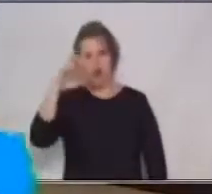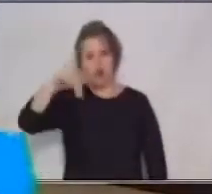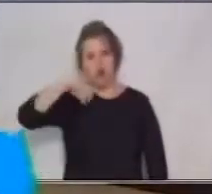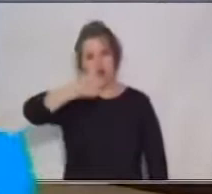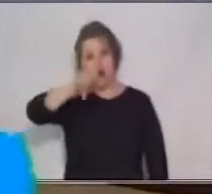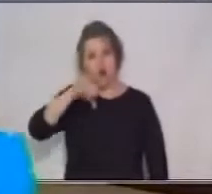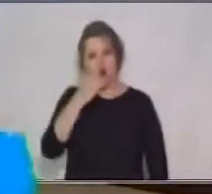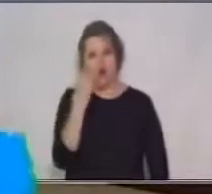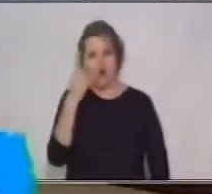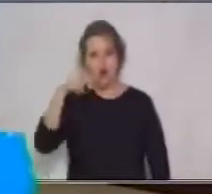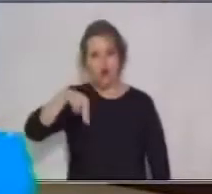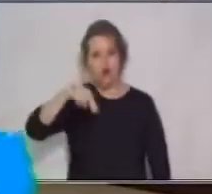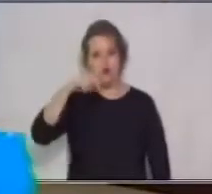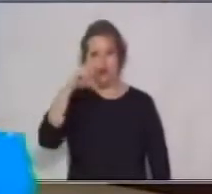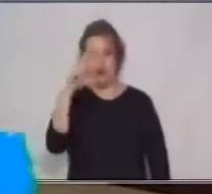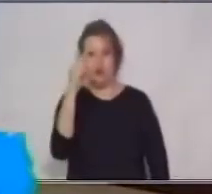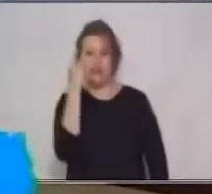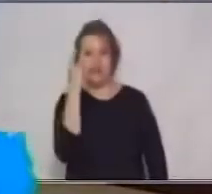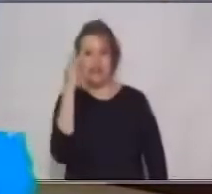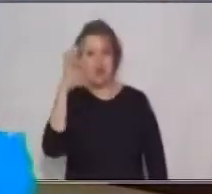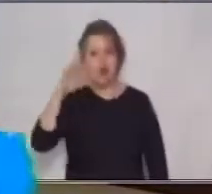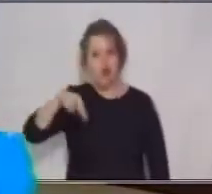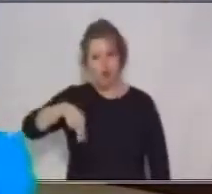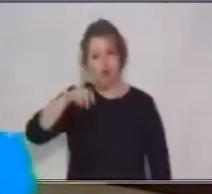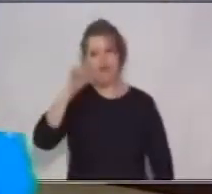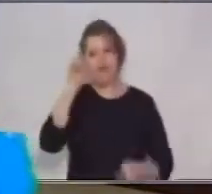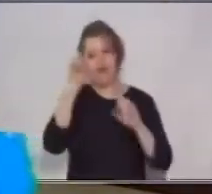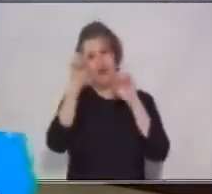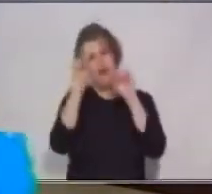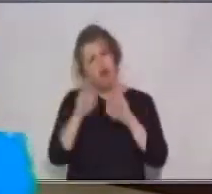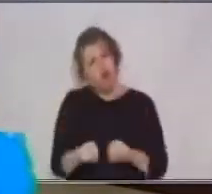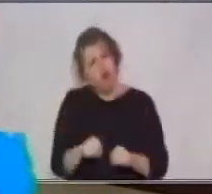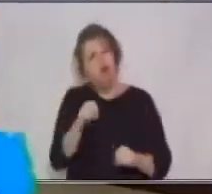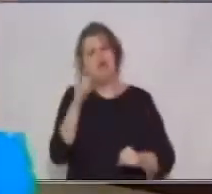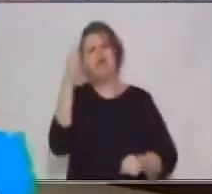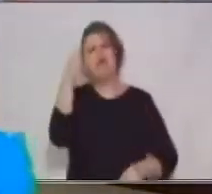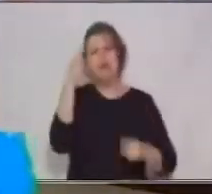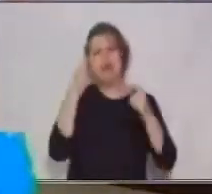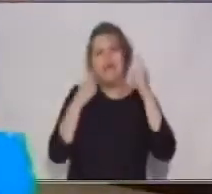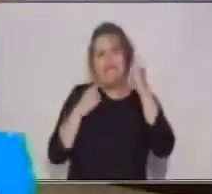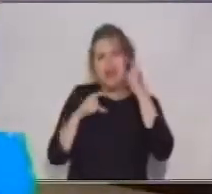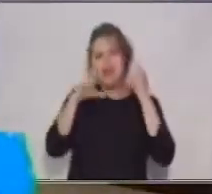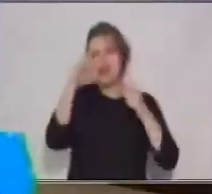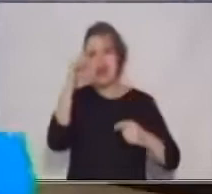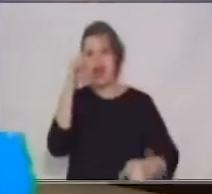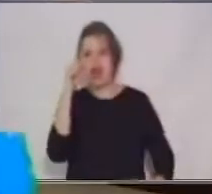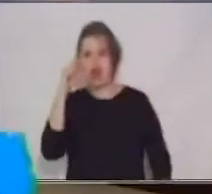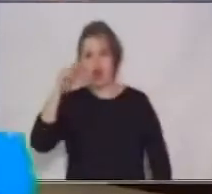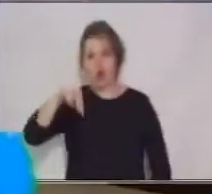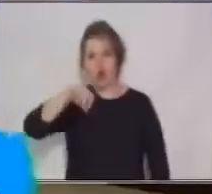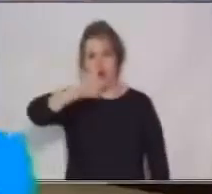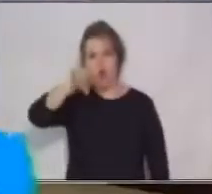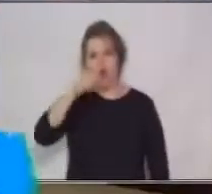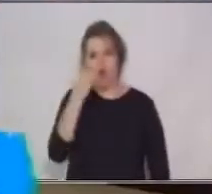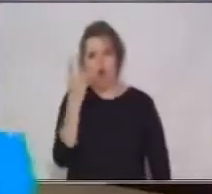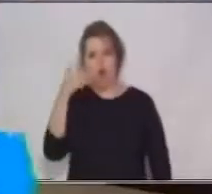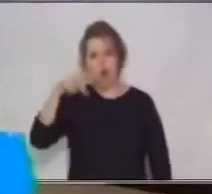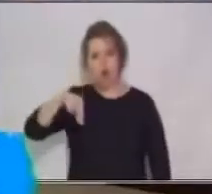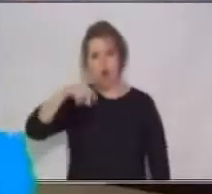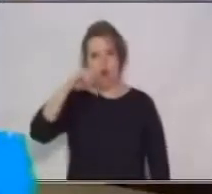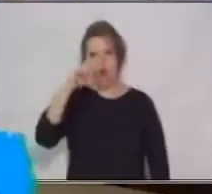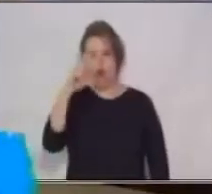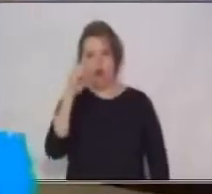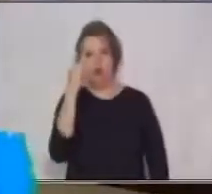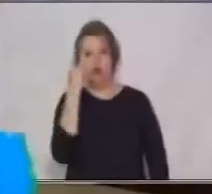clasificación semántica de la conjunción. ¿Qué podemos hablar entonces de la conjunción? Podemos identificarlo como esos nexos,